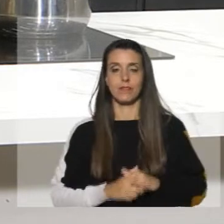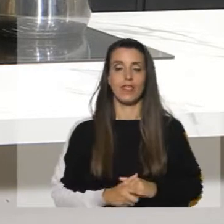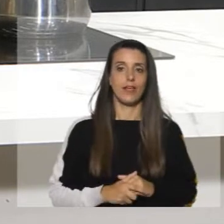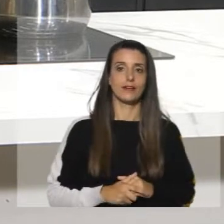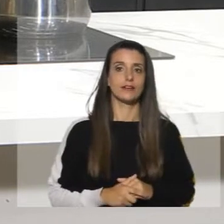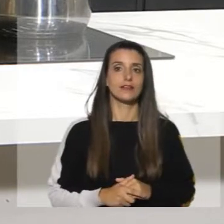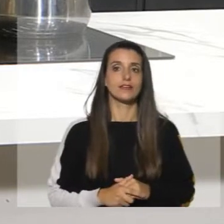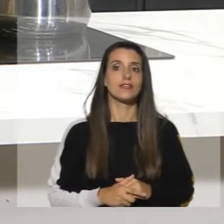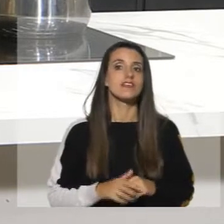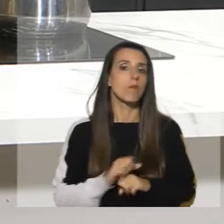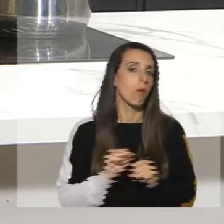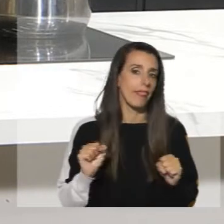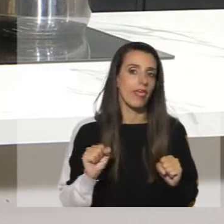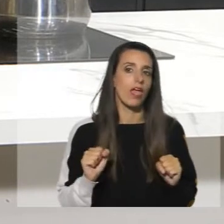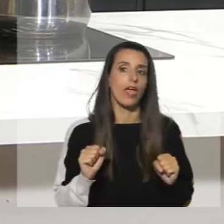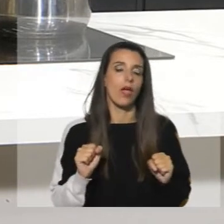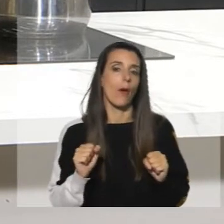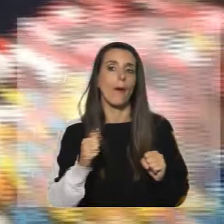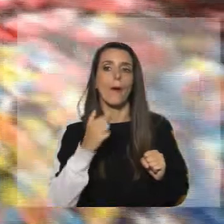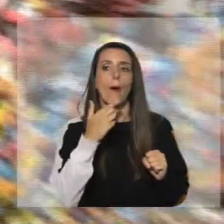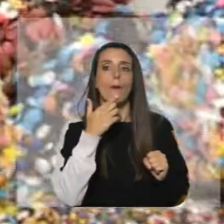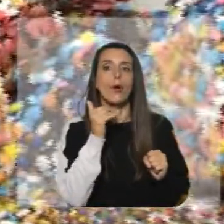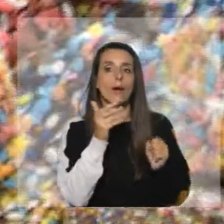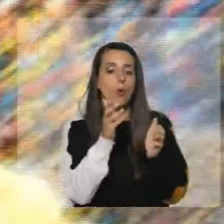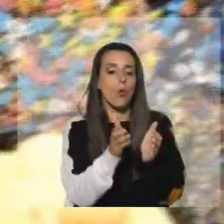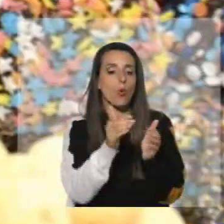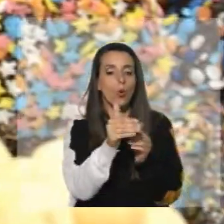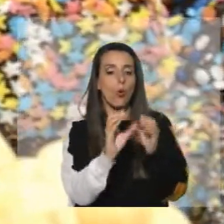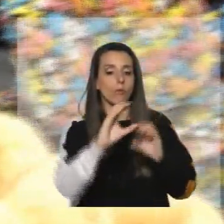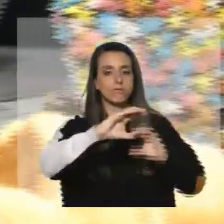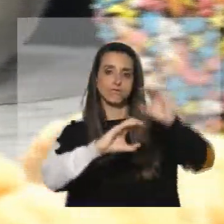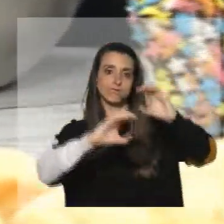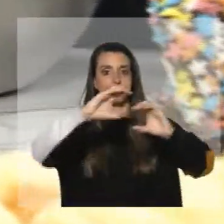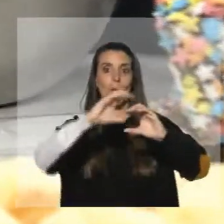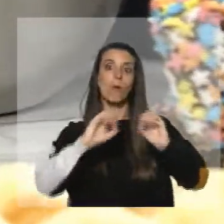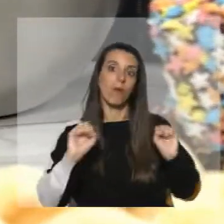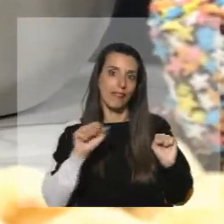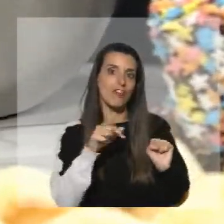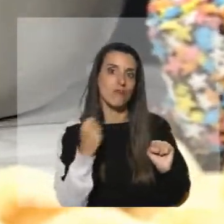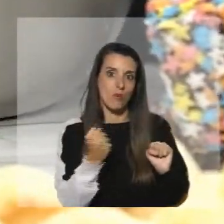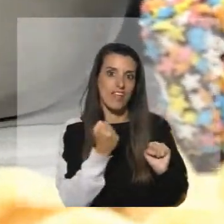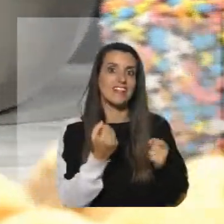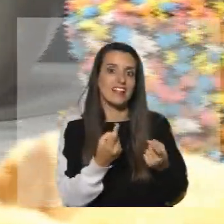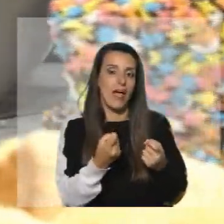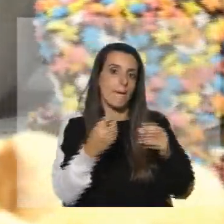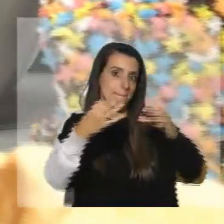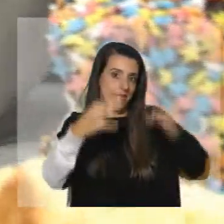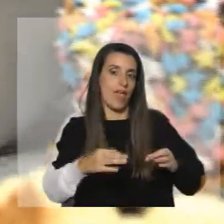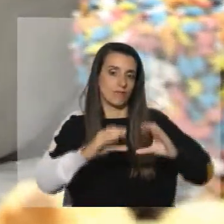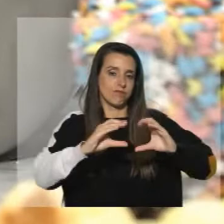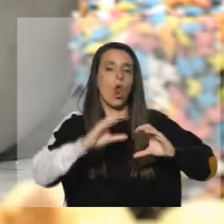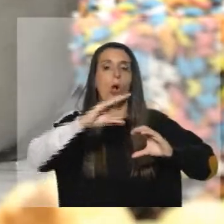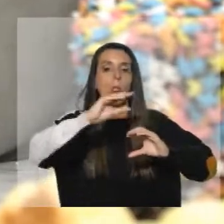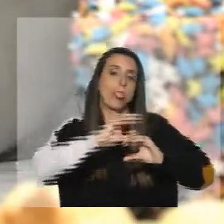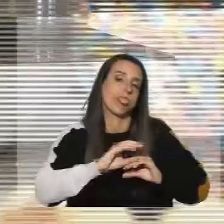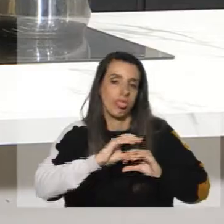Y va a soportar perfectamente subir un cubo encima del otro, que eso es lo más importante. Claro, tiene que sostener toda la